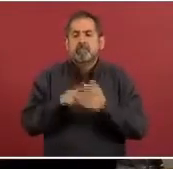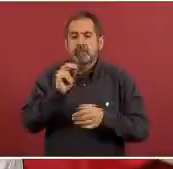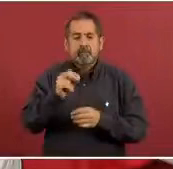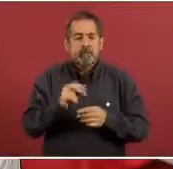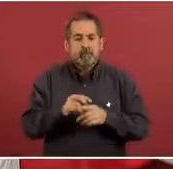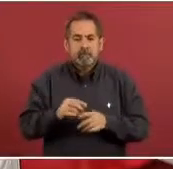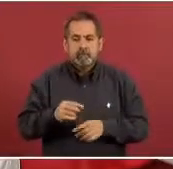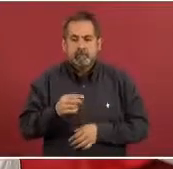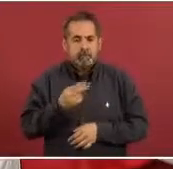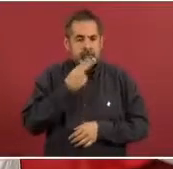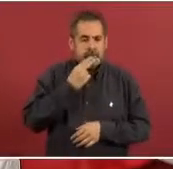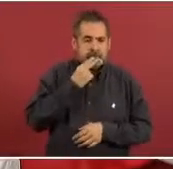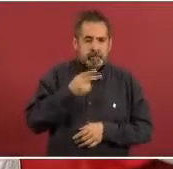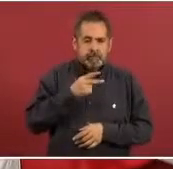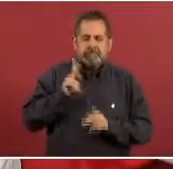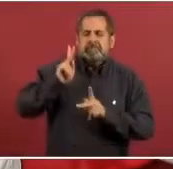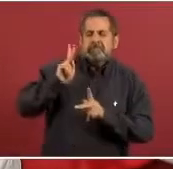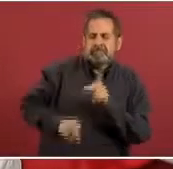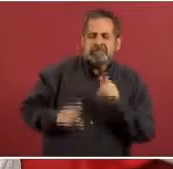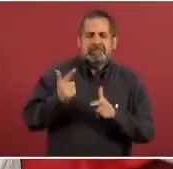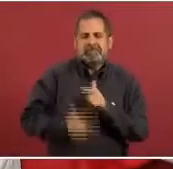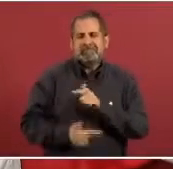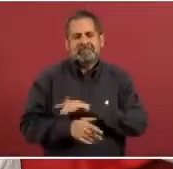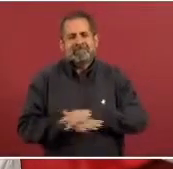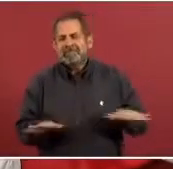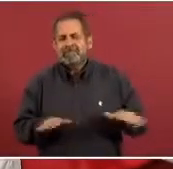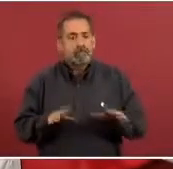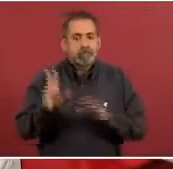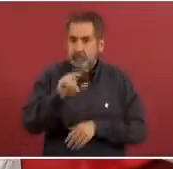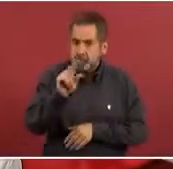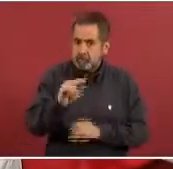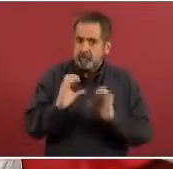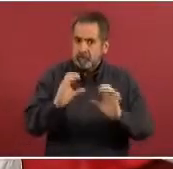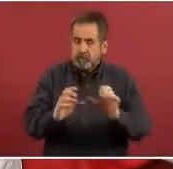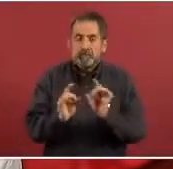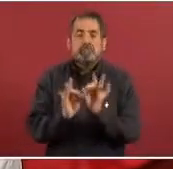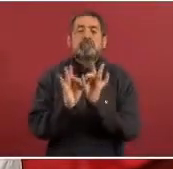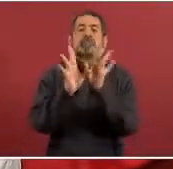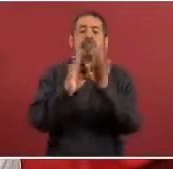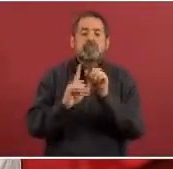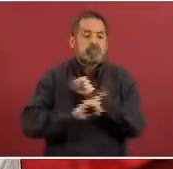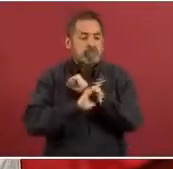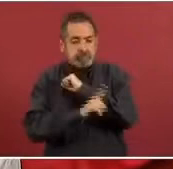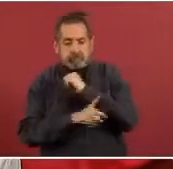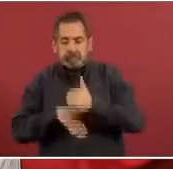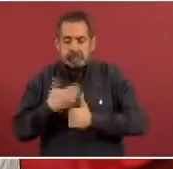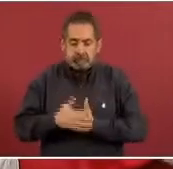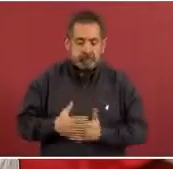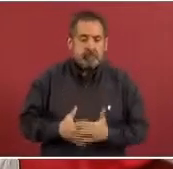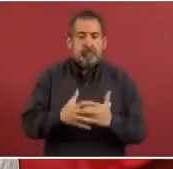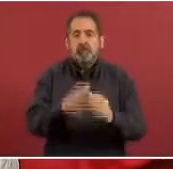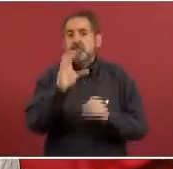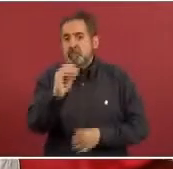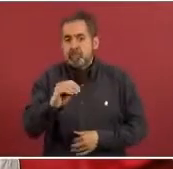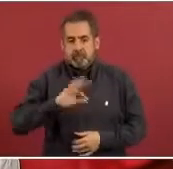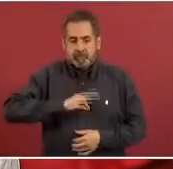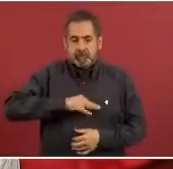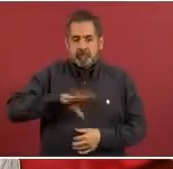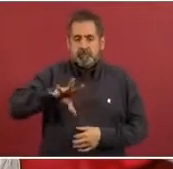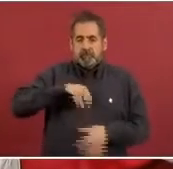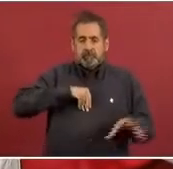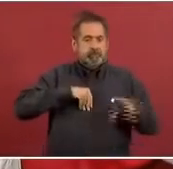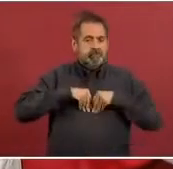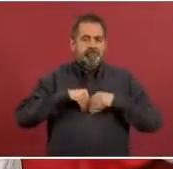el uso de métodos anticonceptivos para evitar embarazos no deseados o la transmisión de infecciones de transmisión